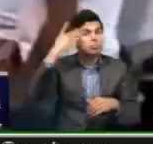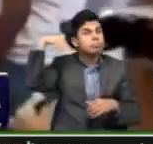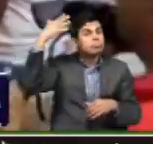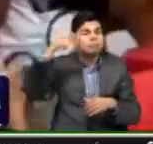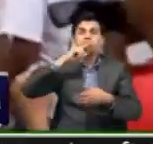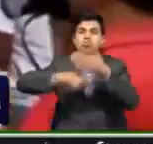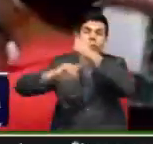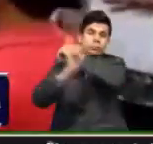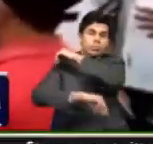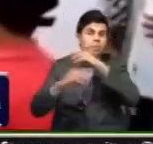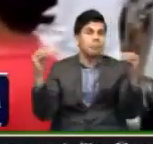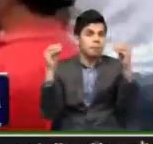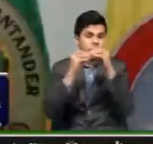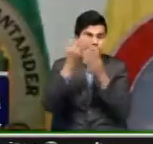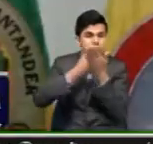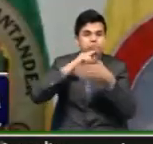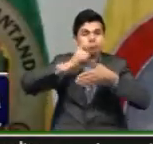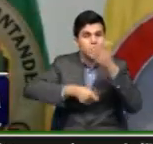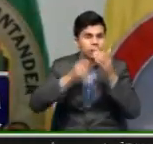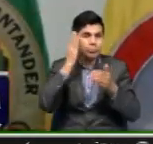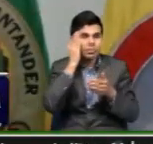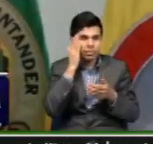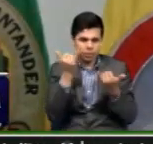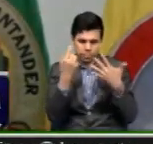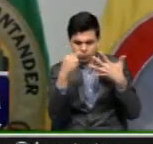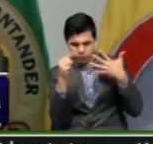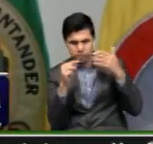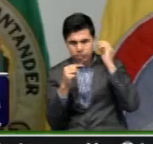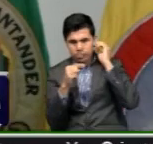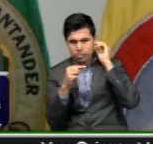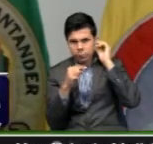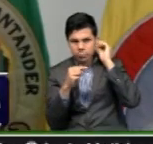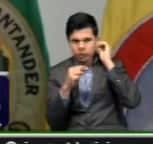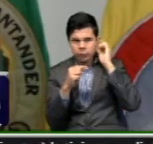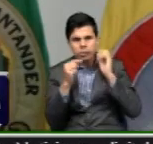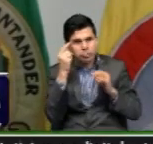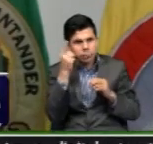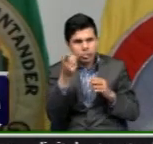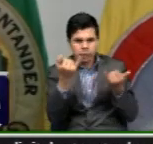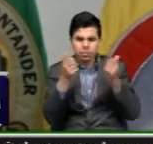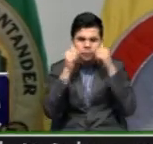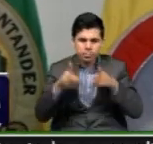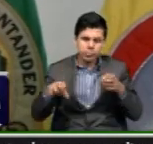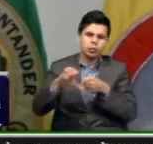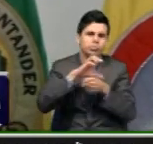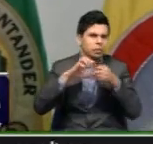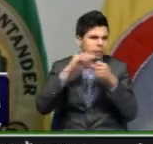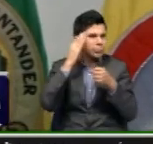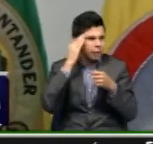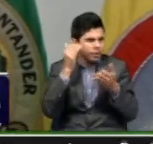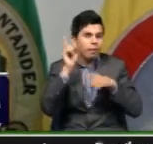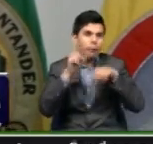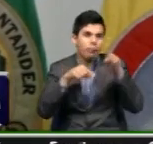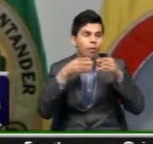segunda sanción o un segundo comparendo. Pertinente también aclarar a la ciudadanía que